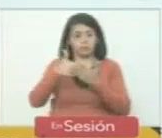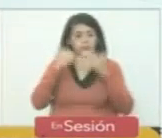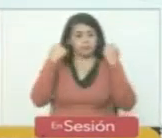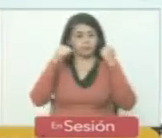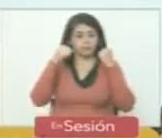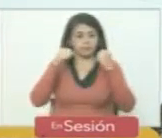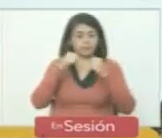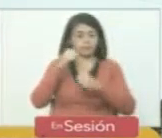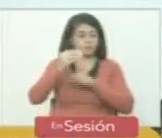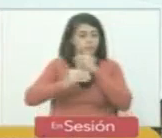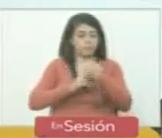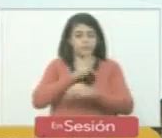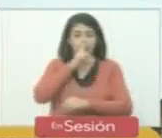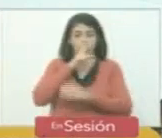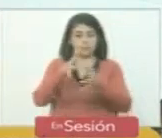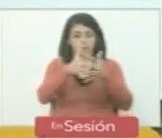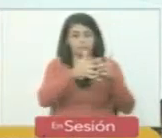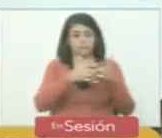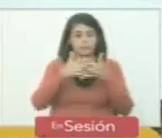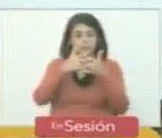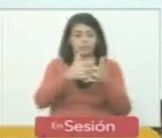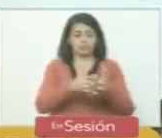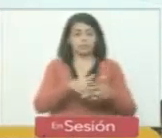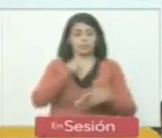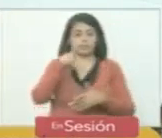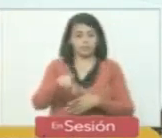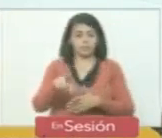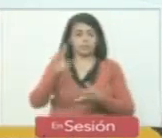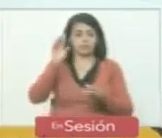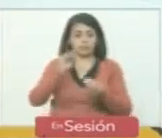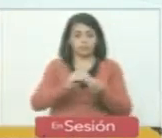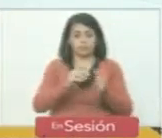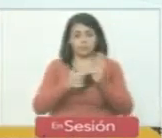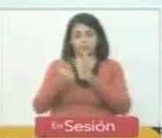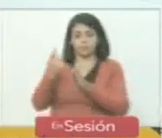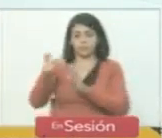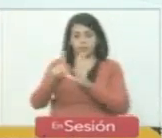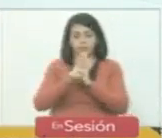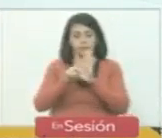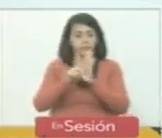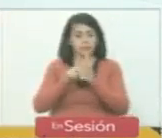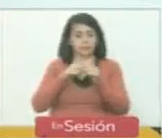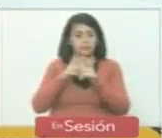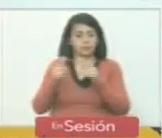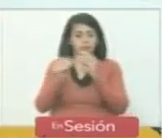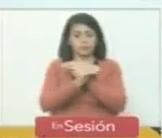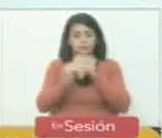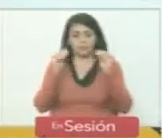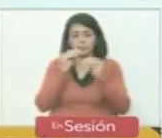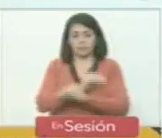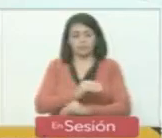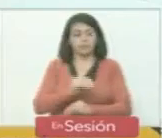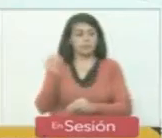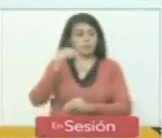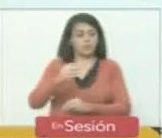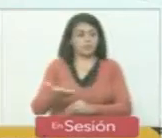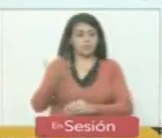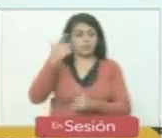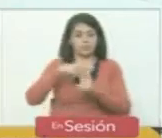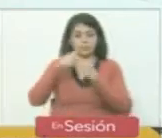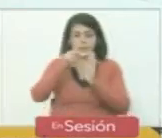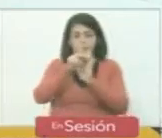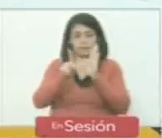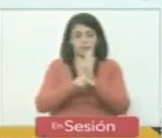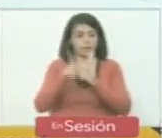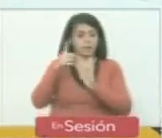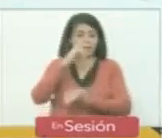prácticas criminales del imperialismo yanqui que resultan ilegítimas y contrarias a los más elementales principios